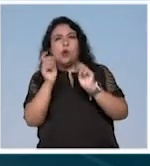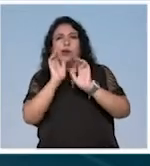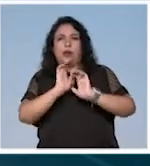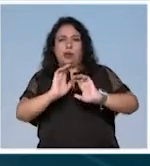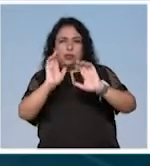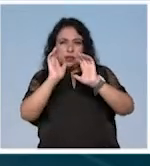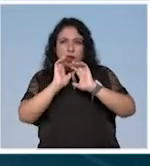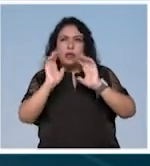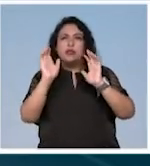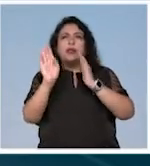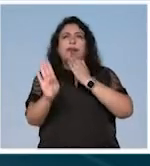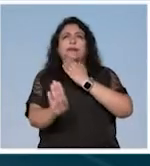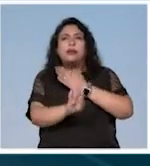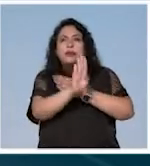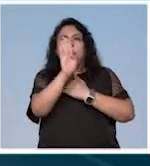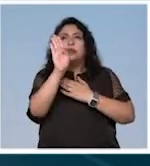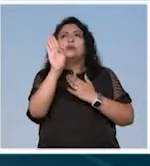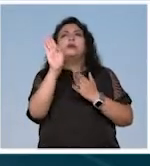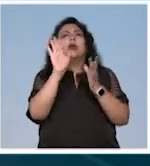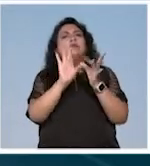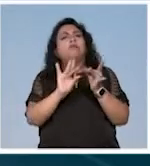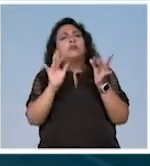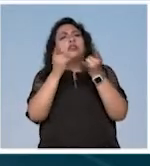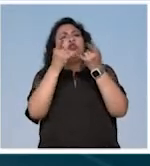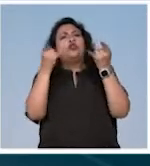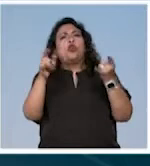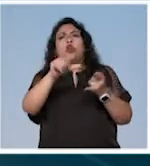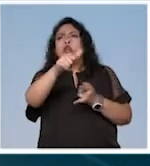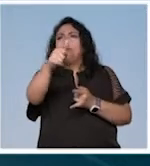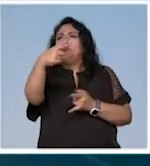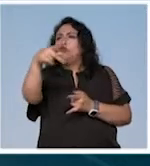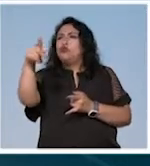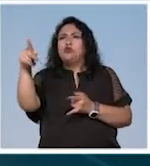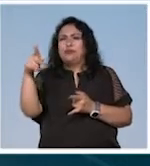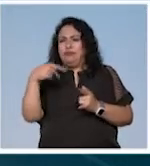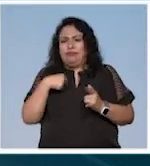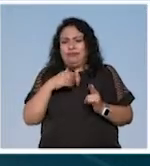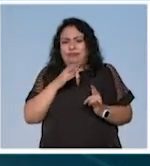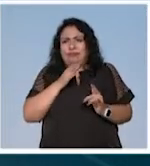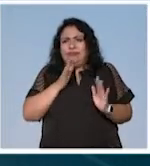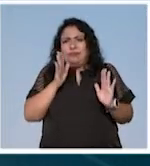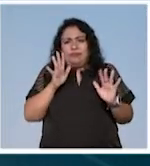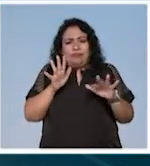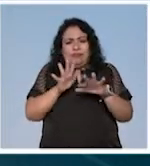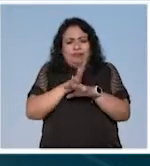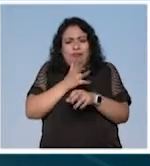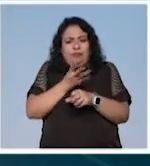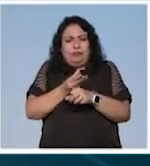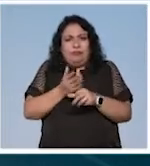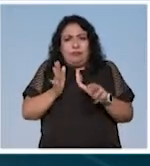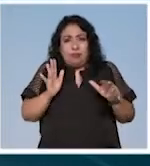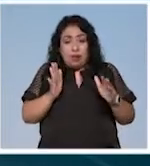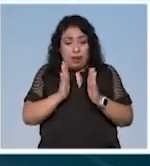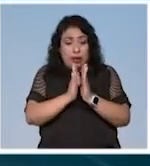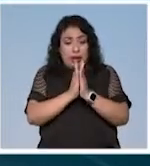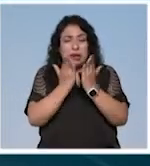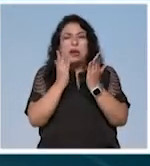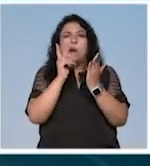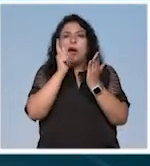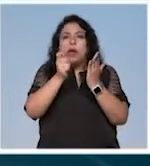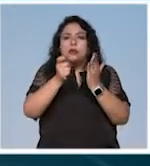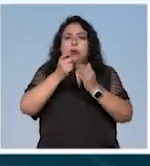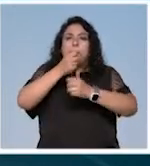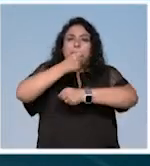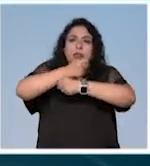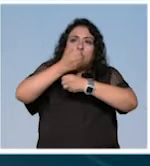cantante, un fantasma, que nos cuenta historias de otros sin capacidad para modificarlas. Los libros son ventanas para